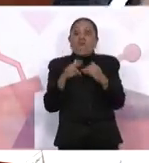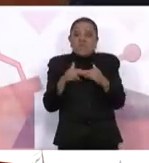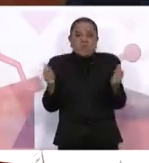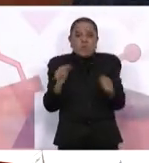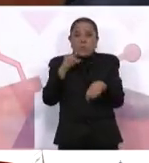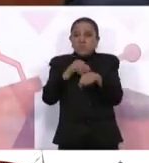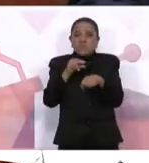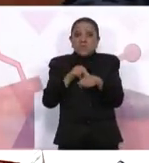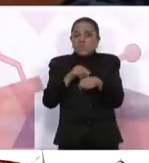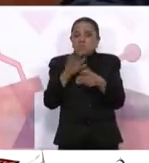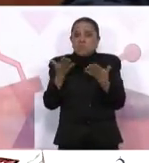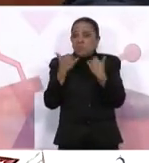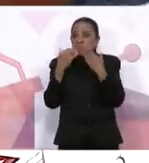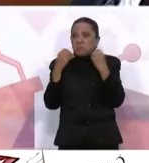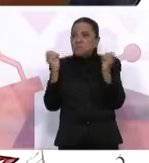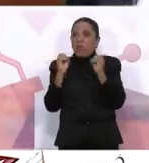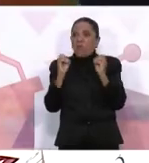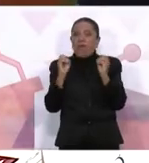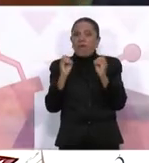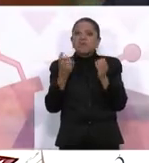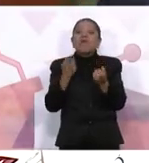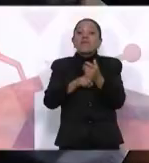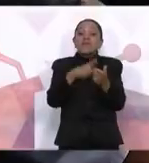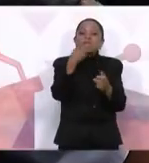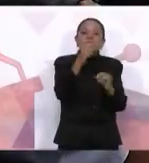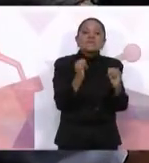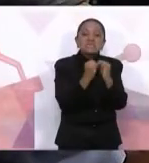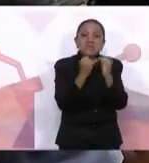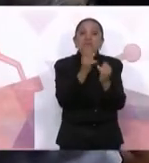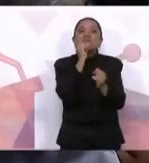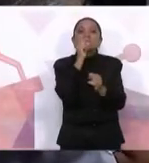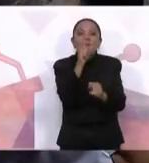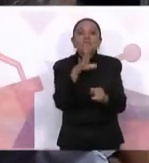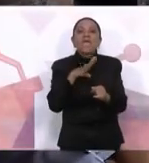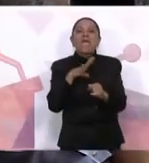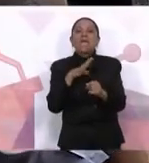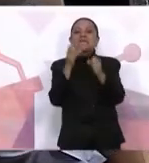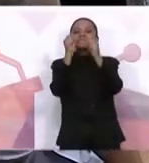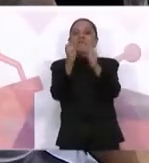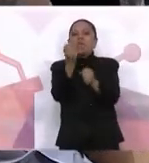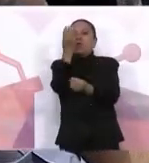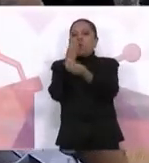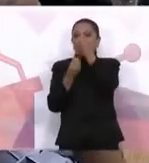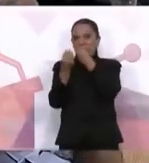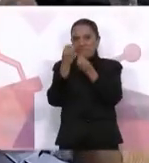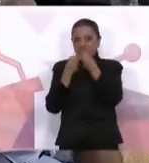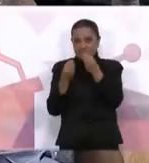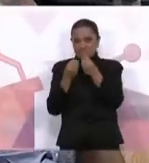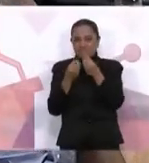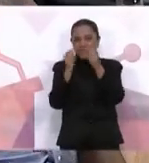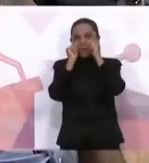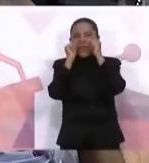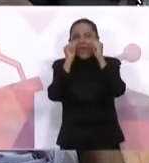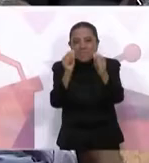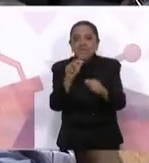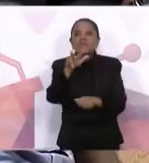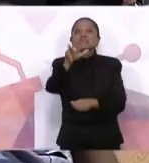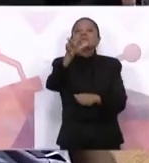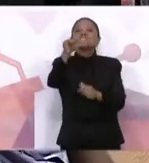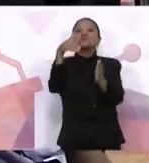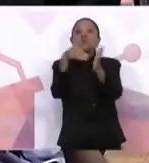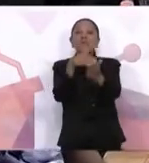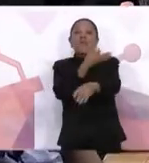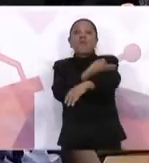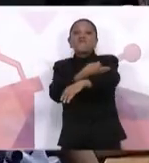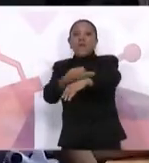dentro de esta institución está también el seguro alimentario para atender a 18.000 familias morelenses